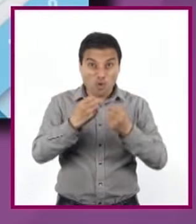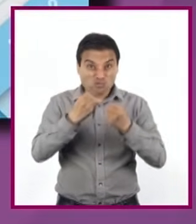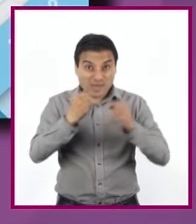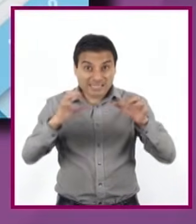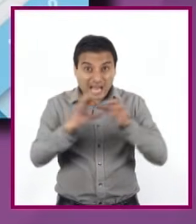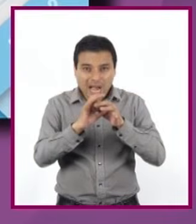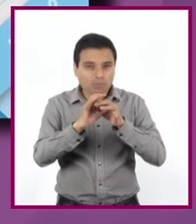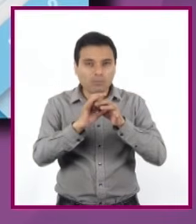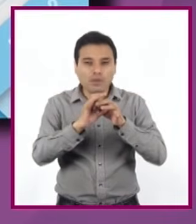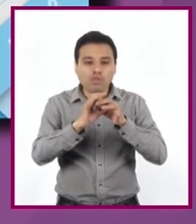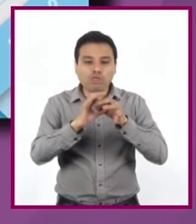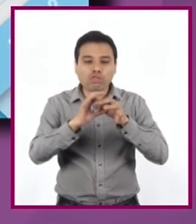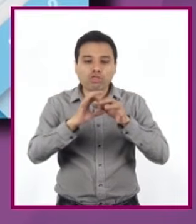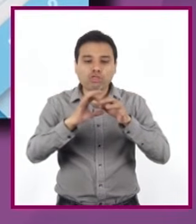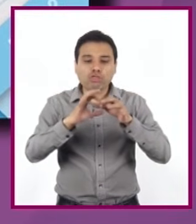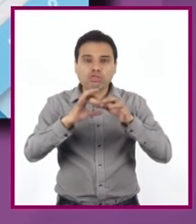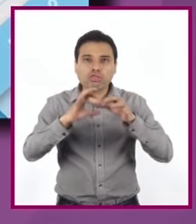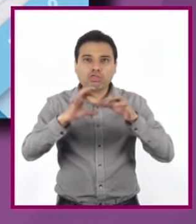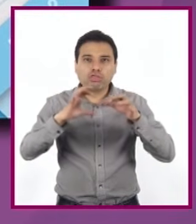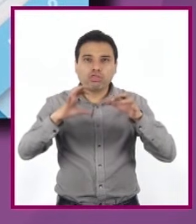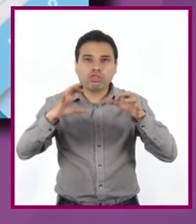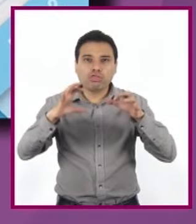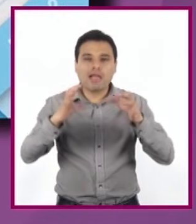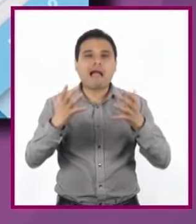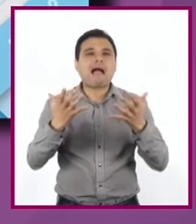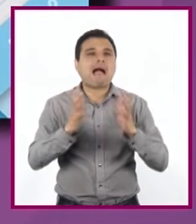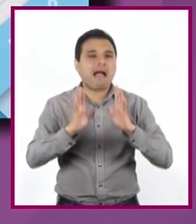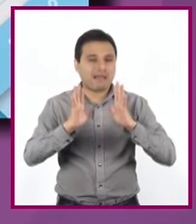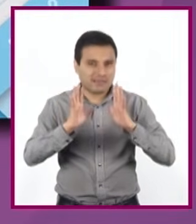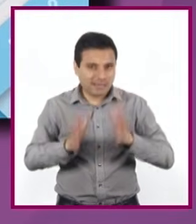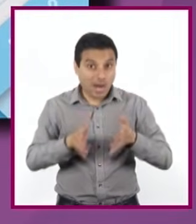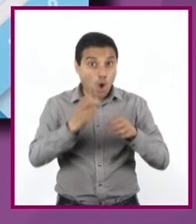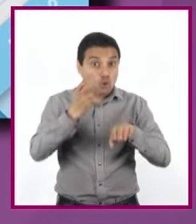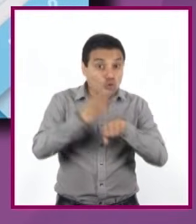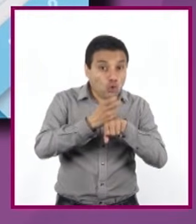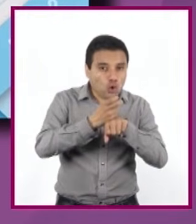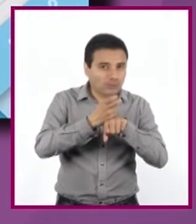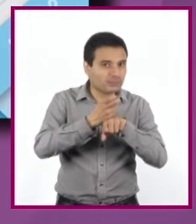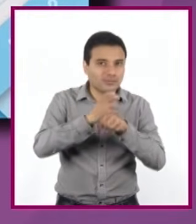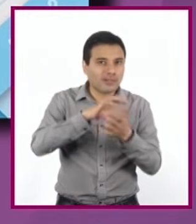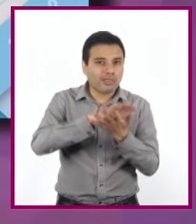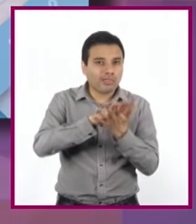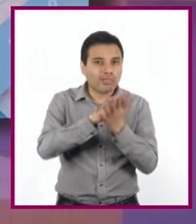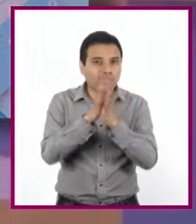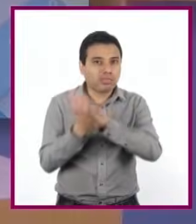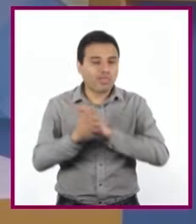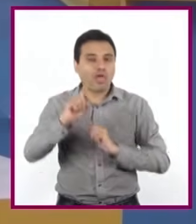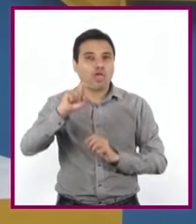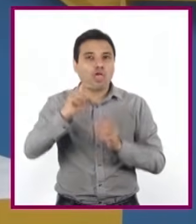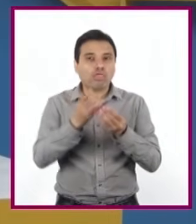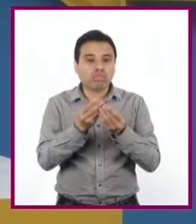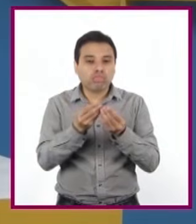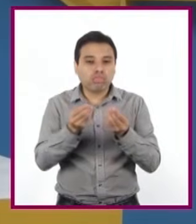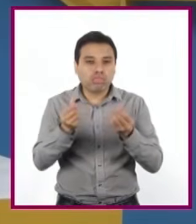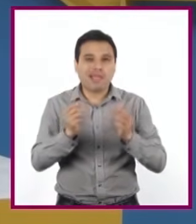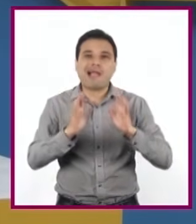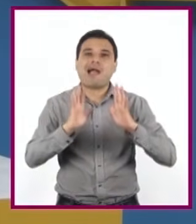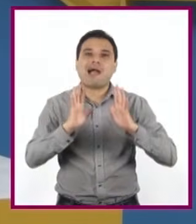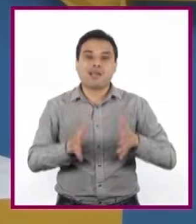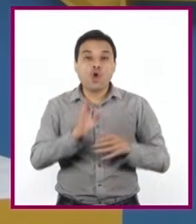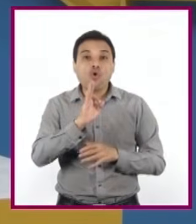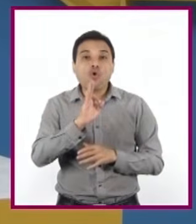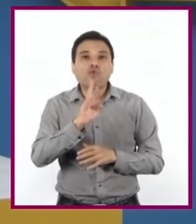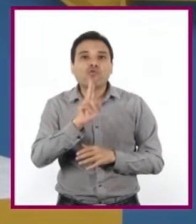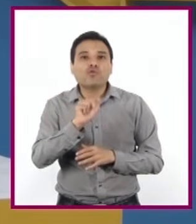de cohesión. Entonces, la materia pasa del estado sólido al estado líquido. Es decir, ocurre la fusión